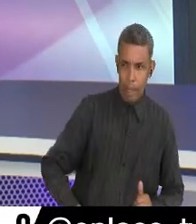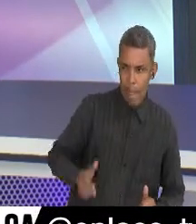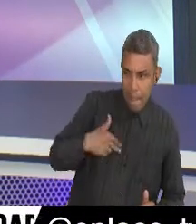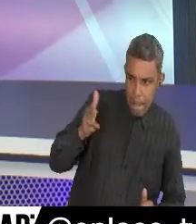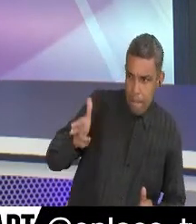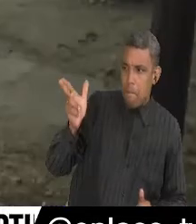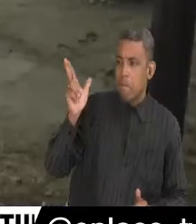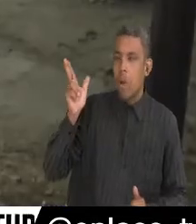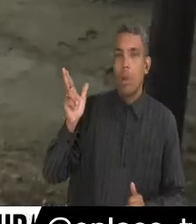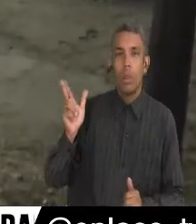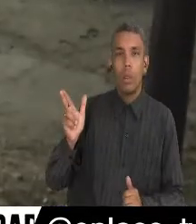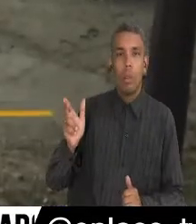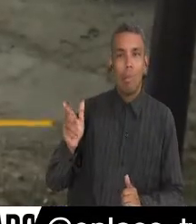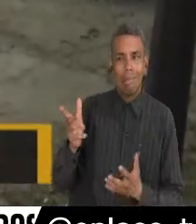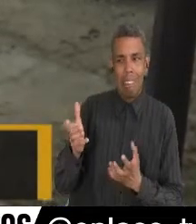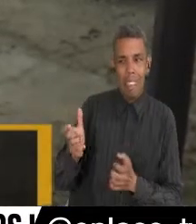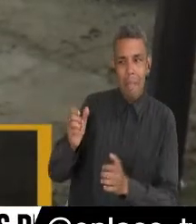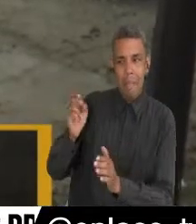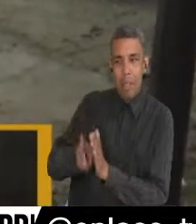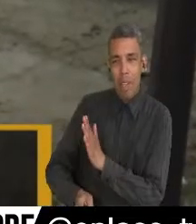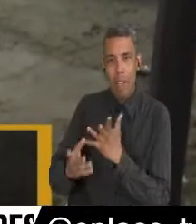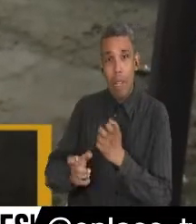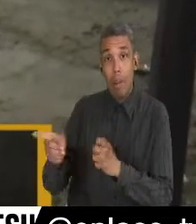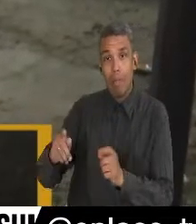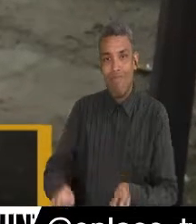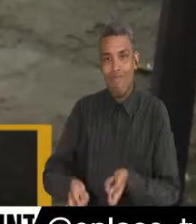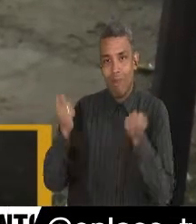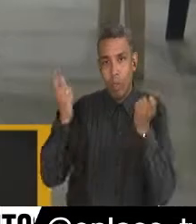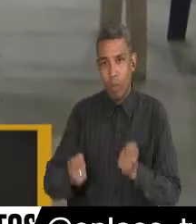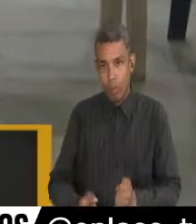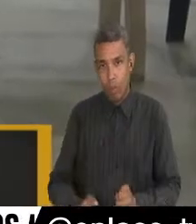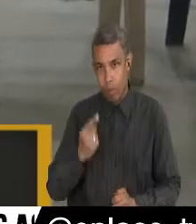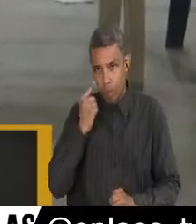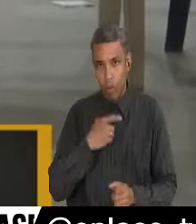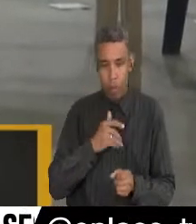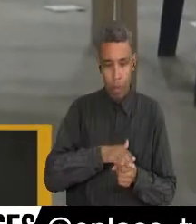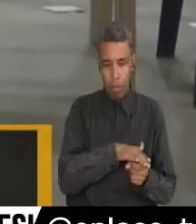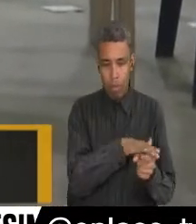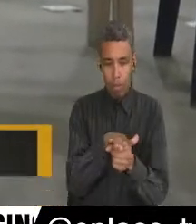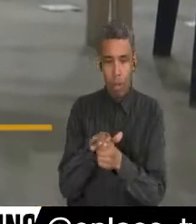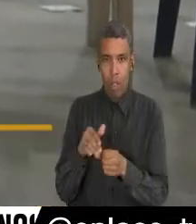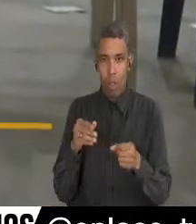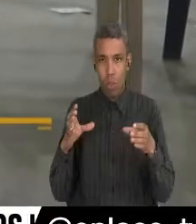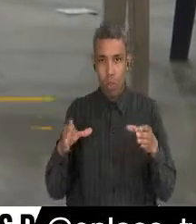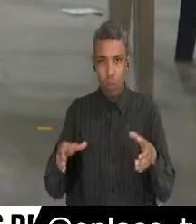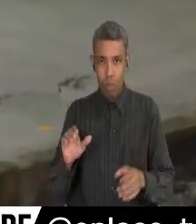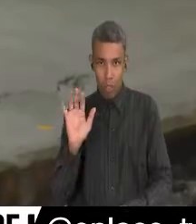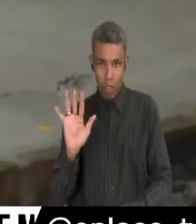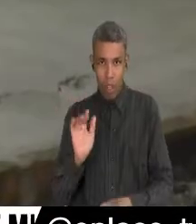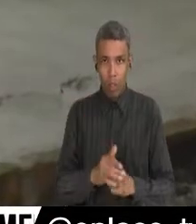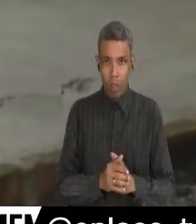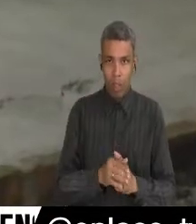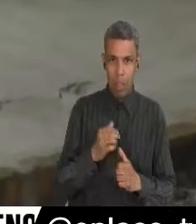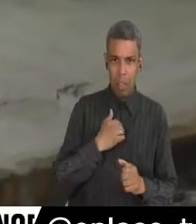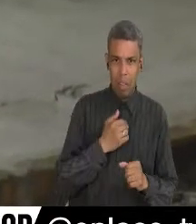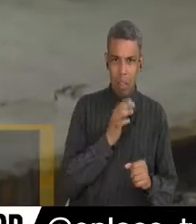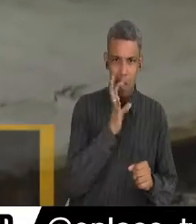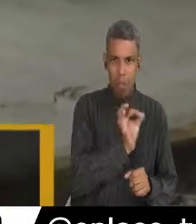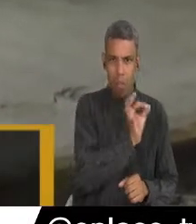espalda. Hasta este establecimiento público ubicado en la Comuna 5 de la ciudad, llegaron sicarios y dispararon